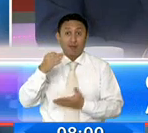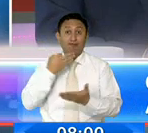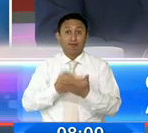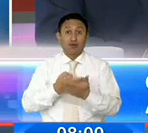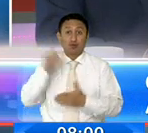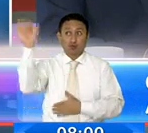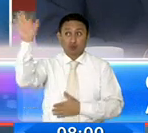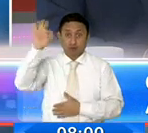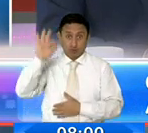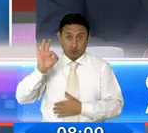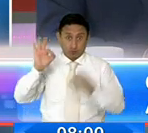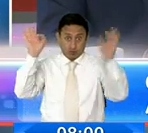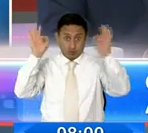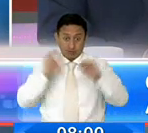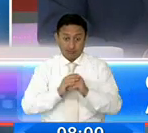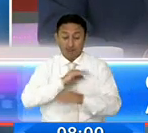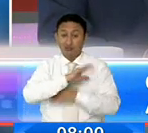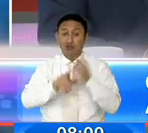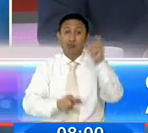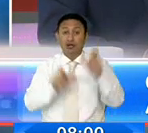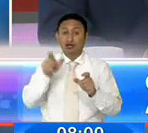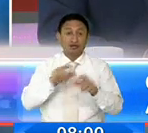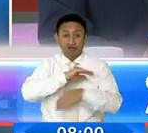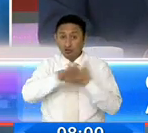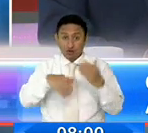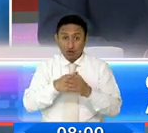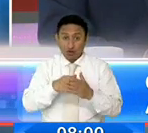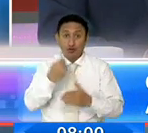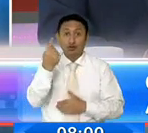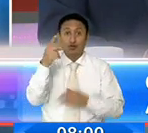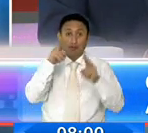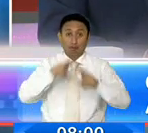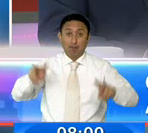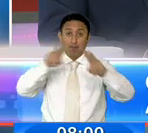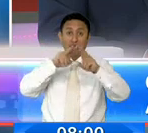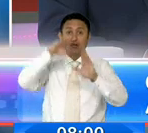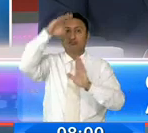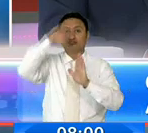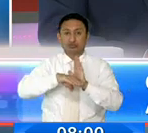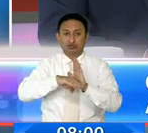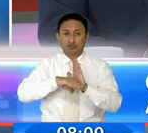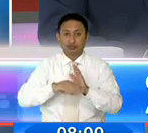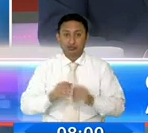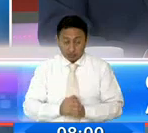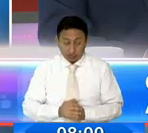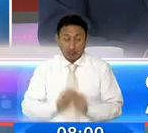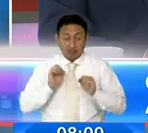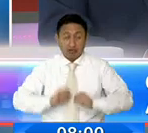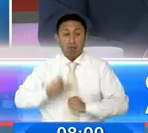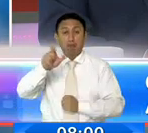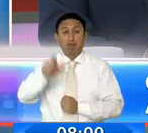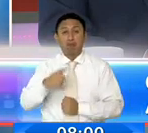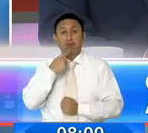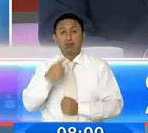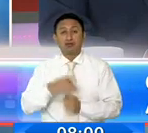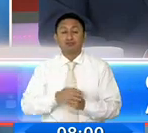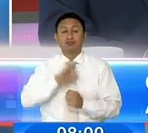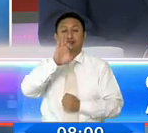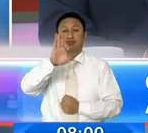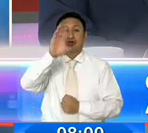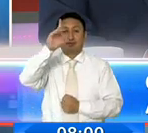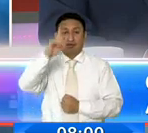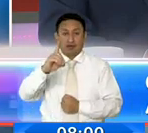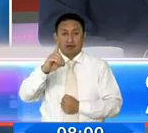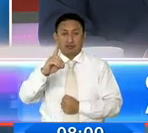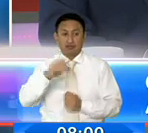Eléctrico, para todos los consumidores, para todos en sus diferentes categorías. Hay consumidores que se llaman TDs, que quiere decir